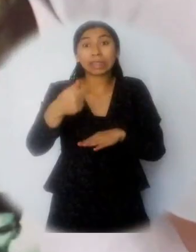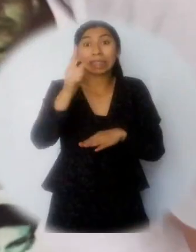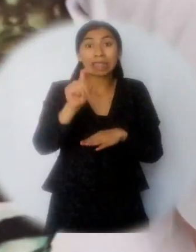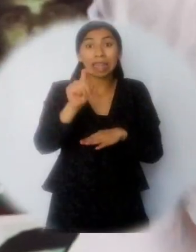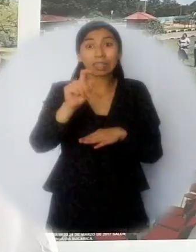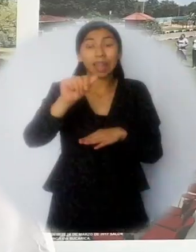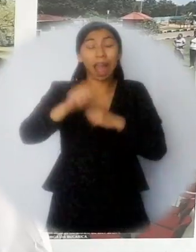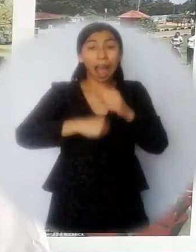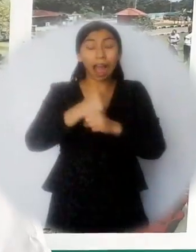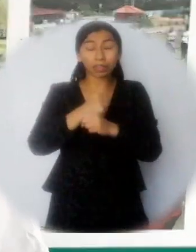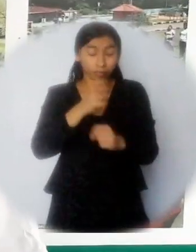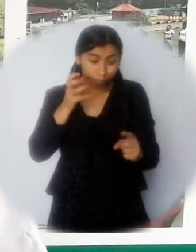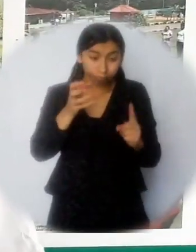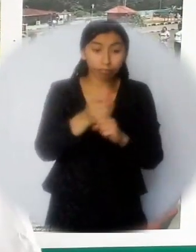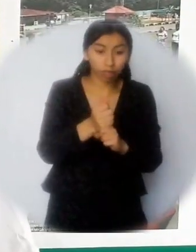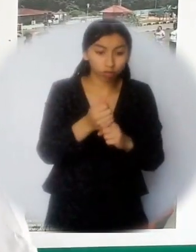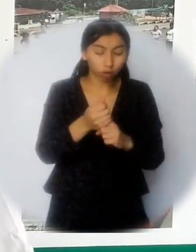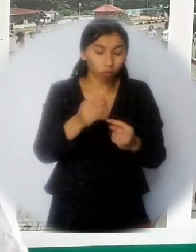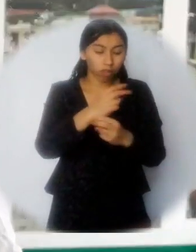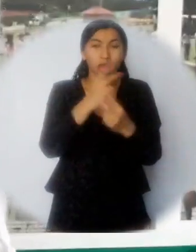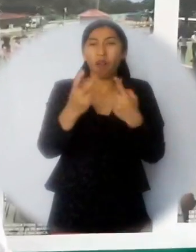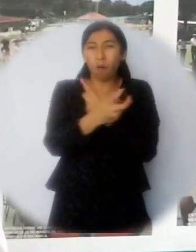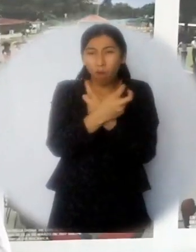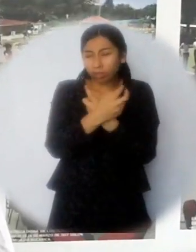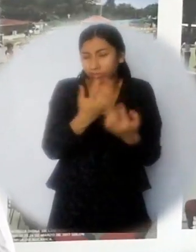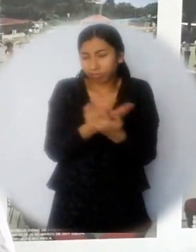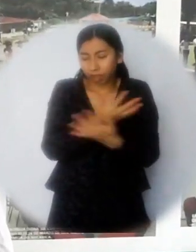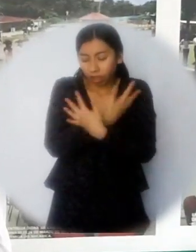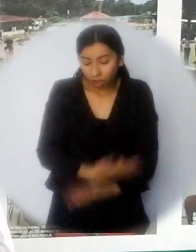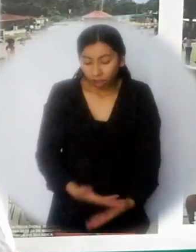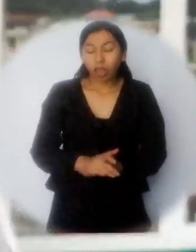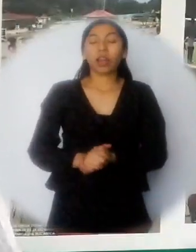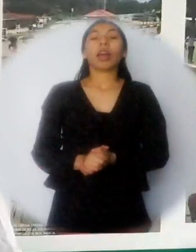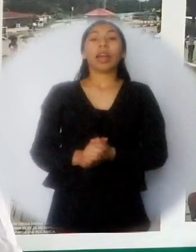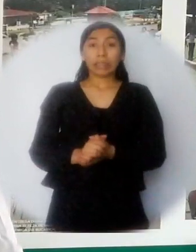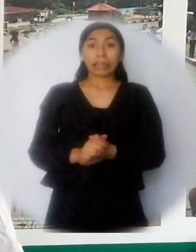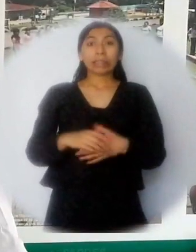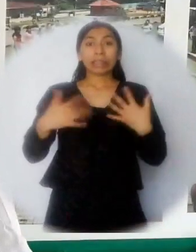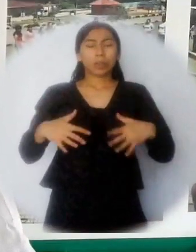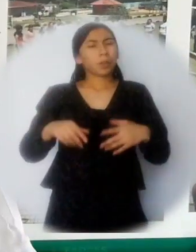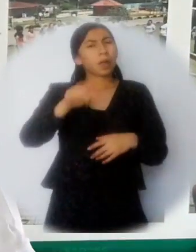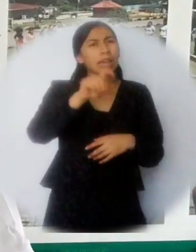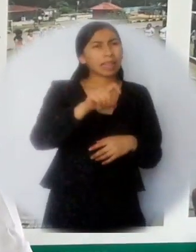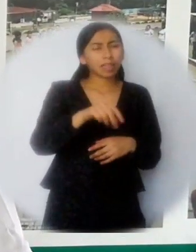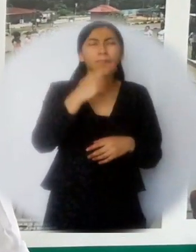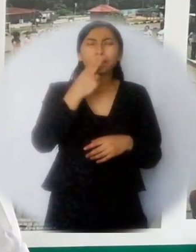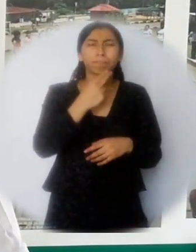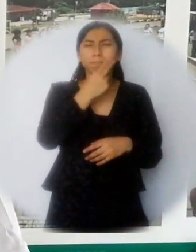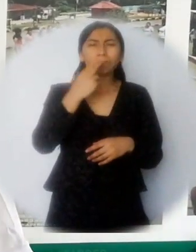el director de víctimas exponiendo nuestras necesidades, las necesidades que tiene esta sede y